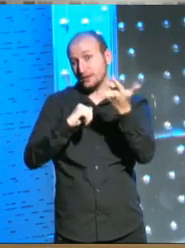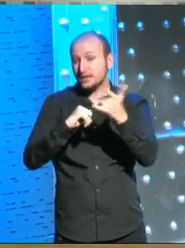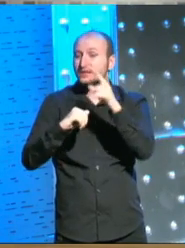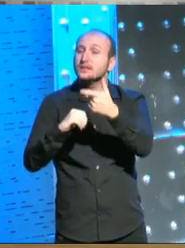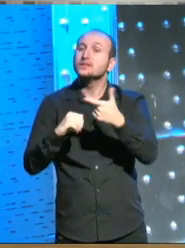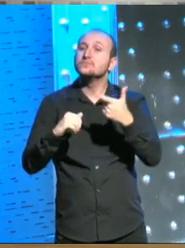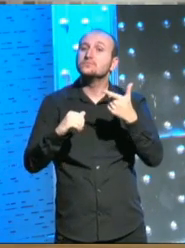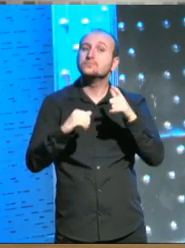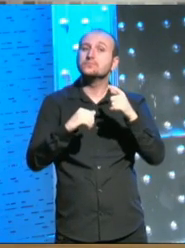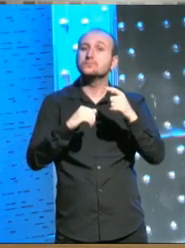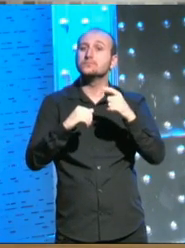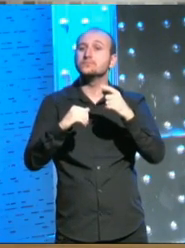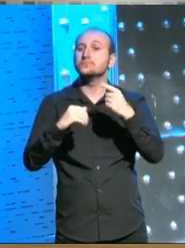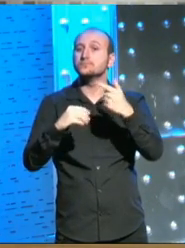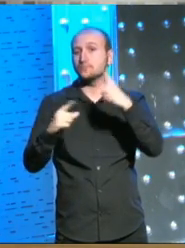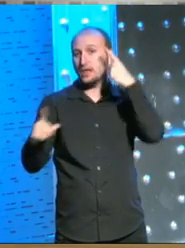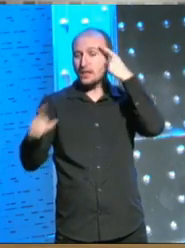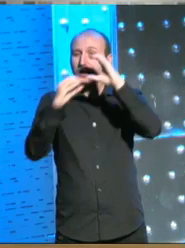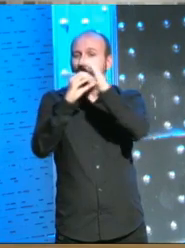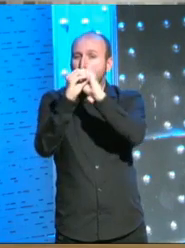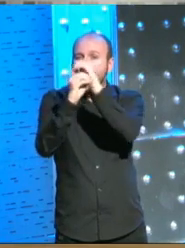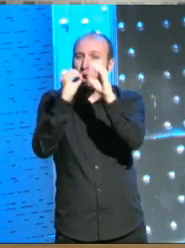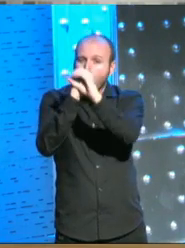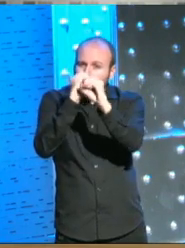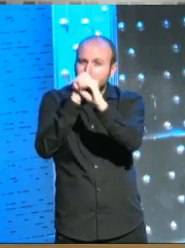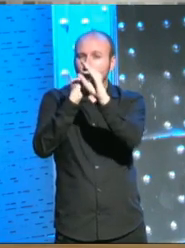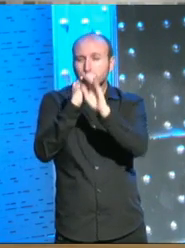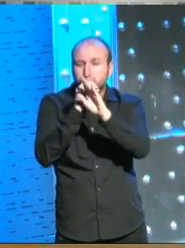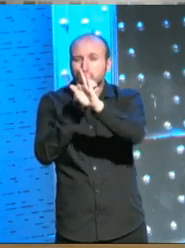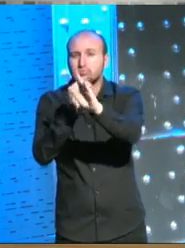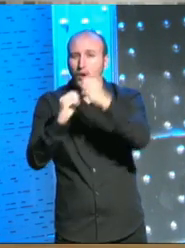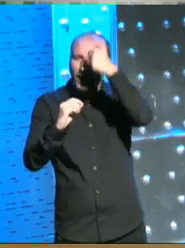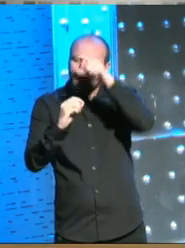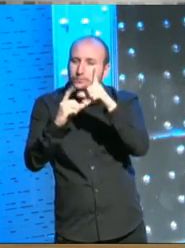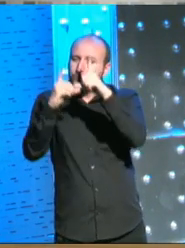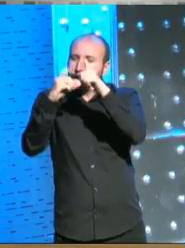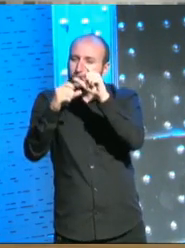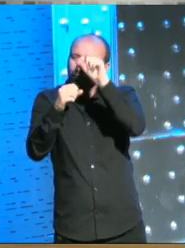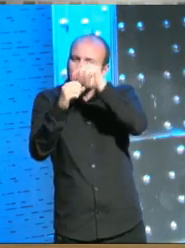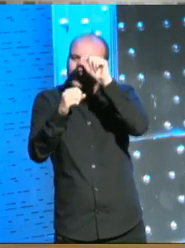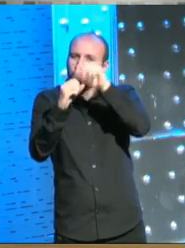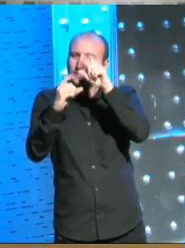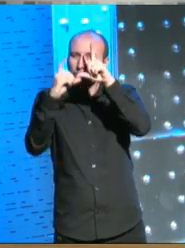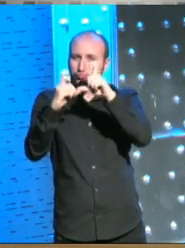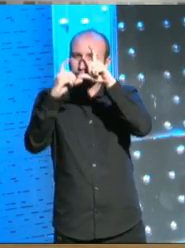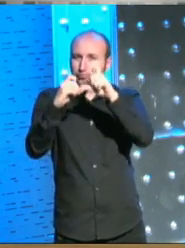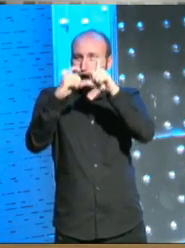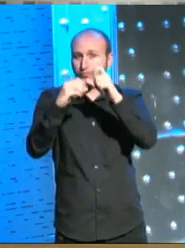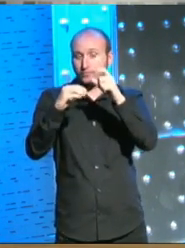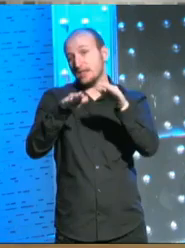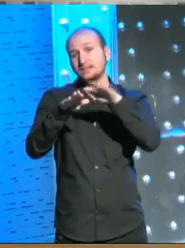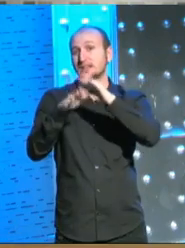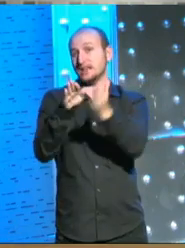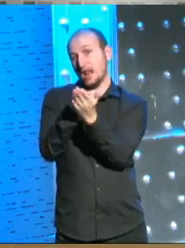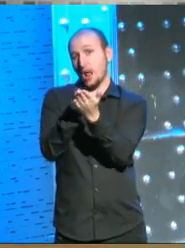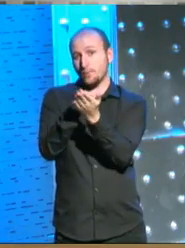desplazaba delante del objetivo y él iba apretando, disparando, de modo que la misma placa, el mismo